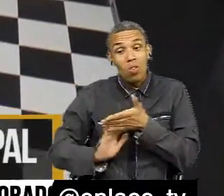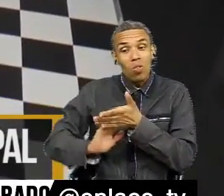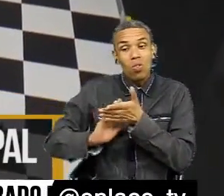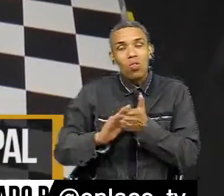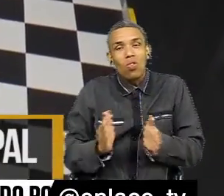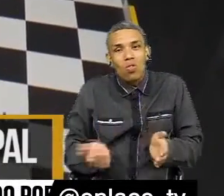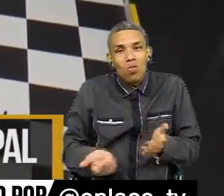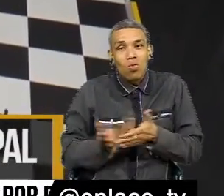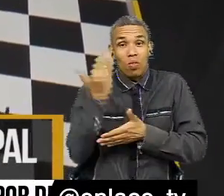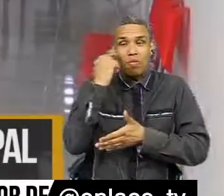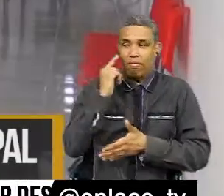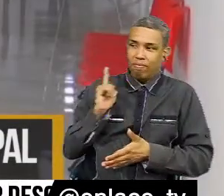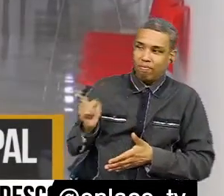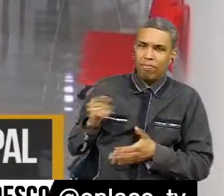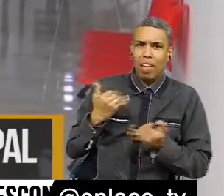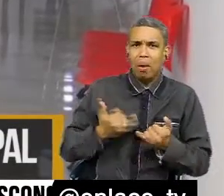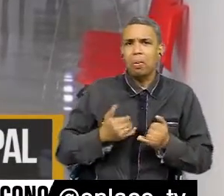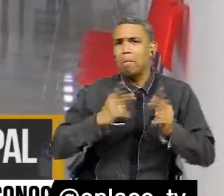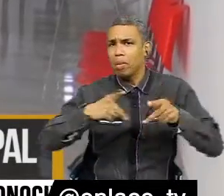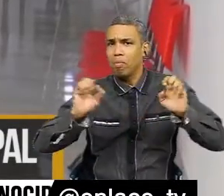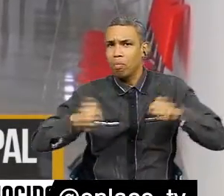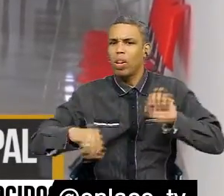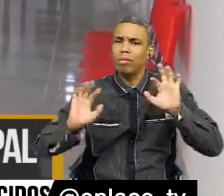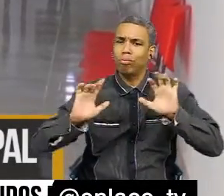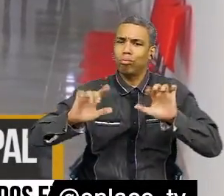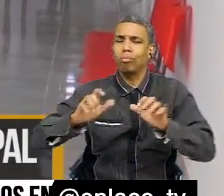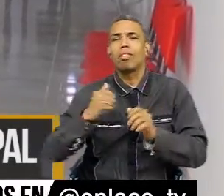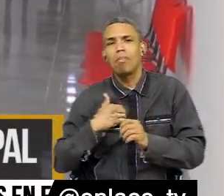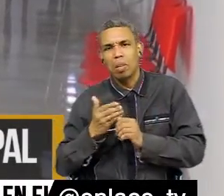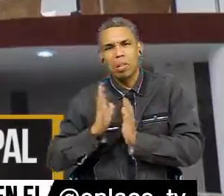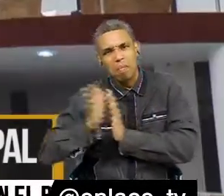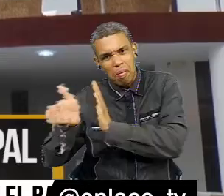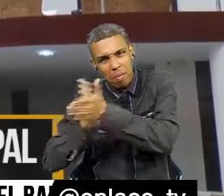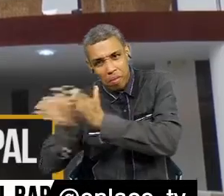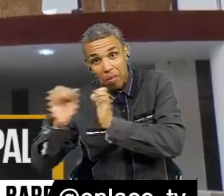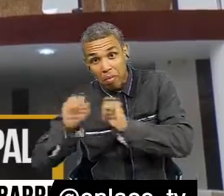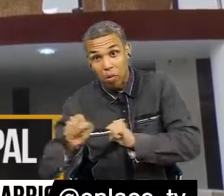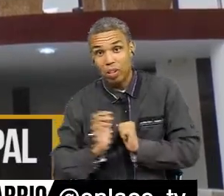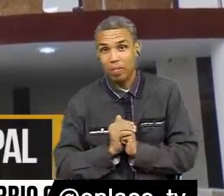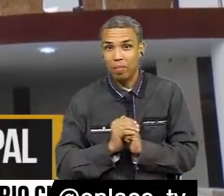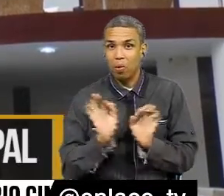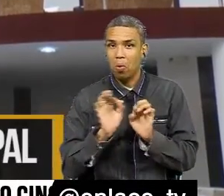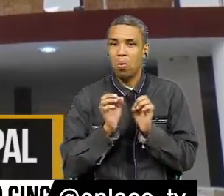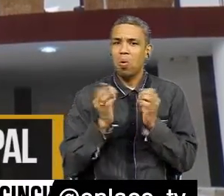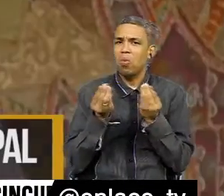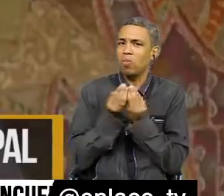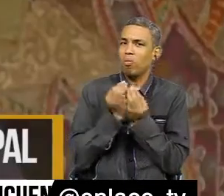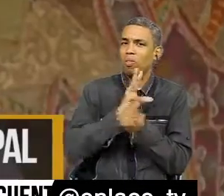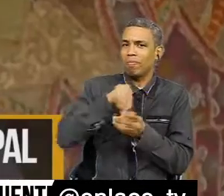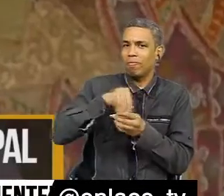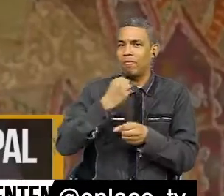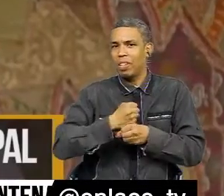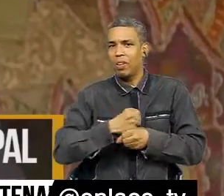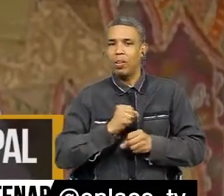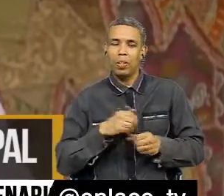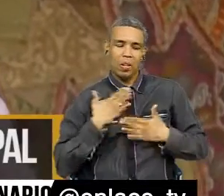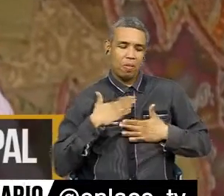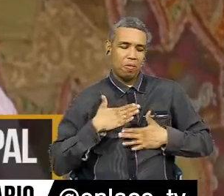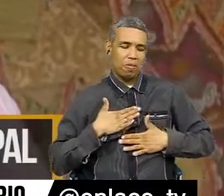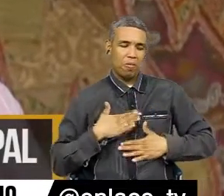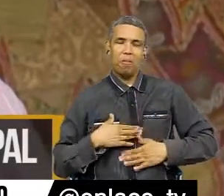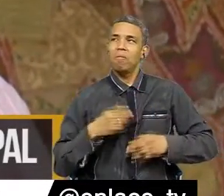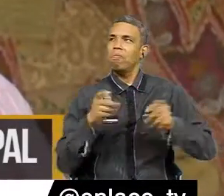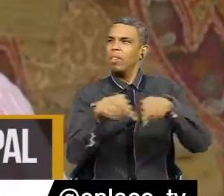abrieron las puertas al público para garantizar espacios dignos y para que los trabajadores atiendan a los usuarios. Lo que se pudo uno